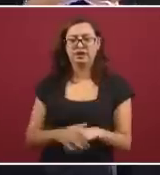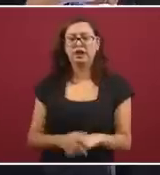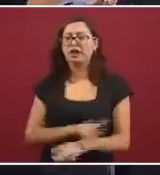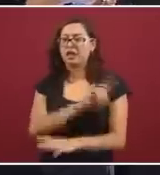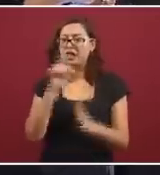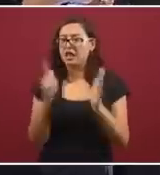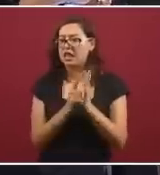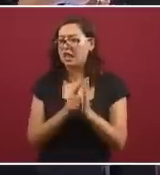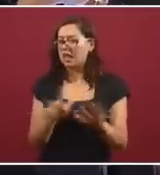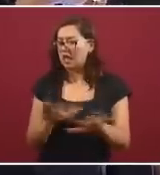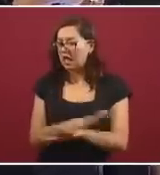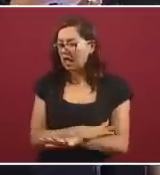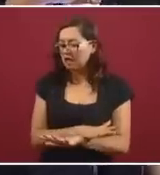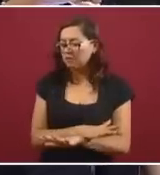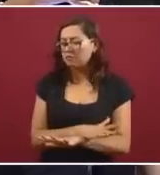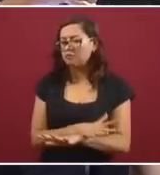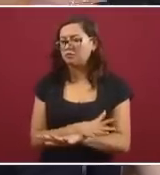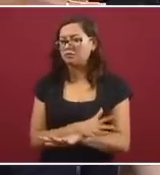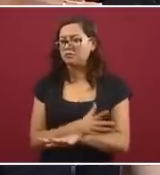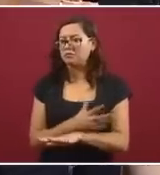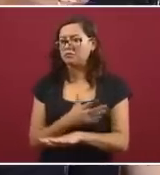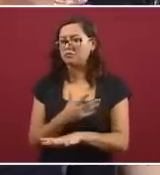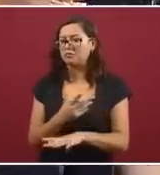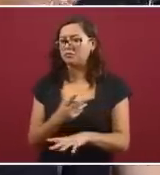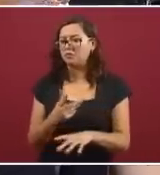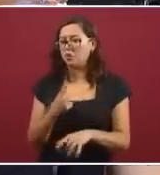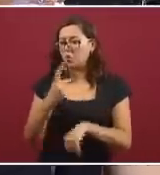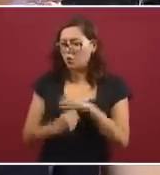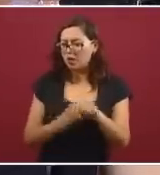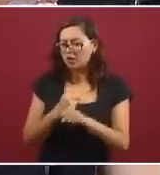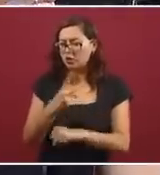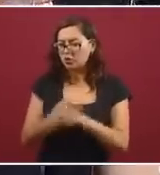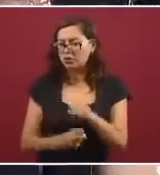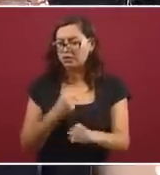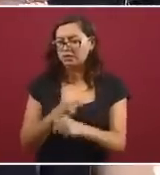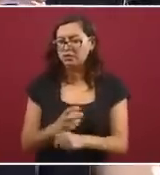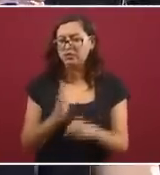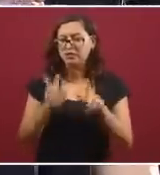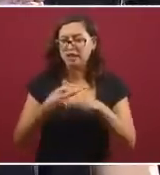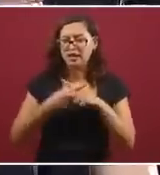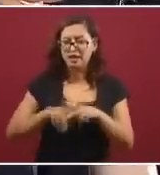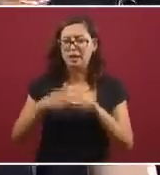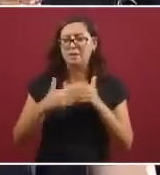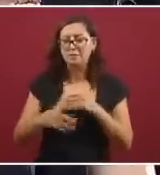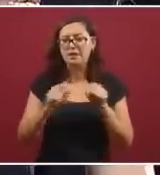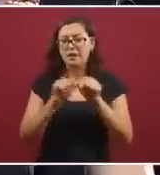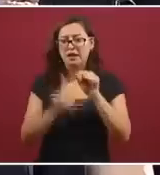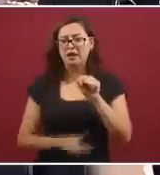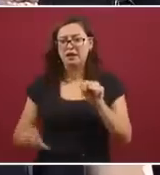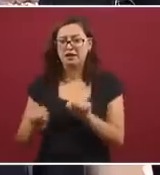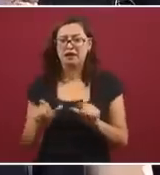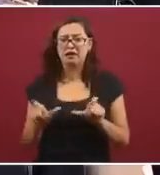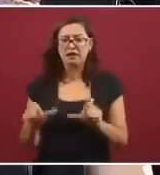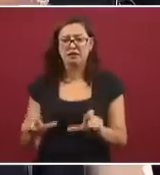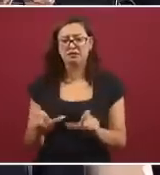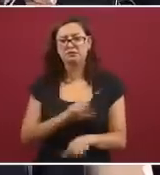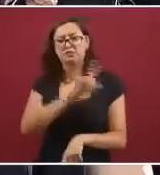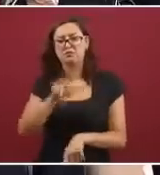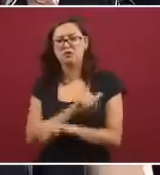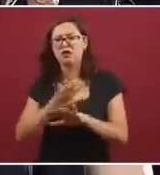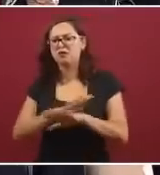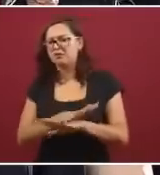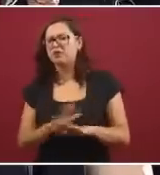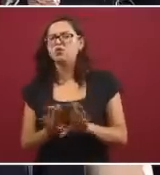cambiar después del primero o el segundo año de que ya entra en operación la guardia y como podrían cambiar y en